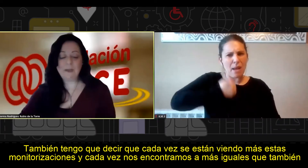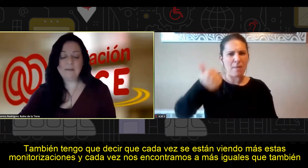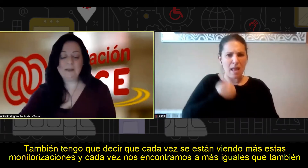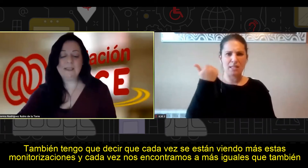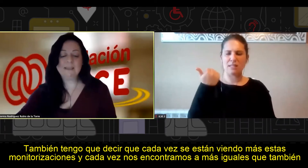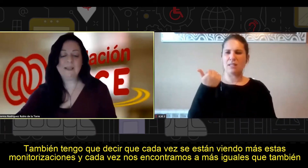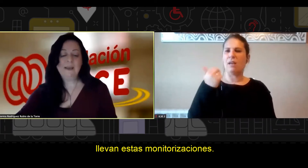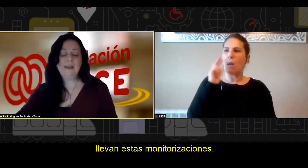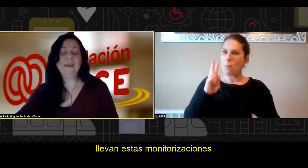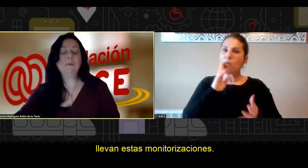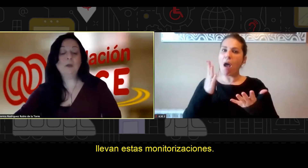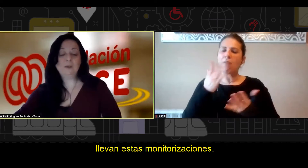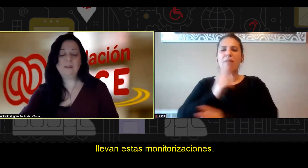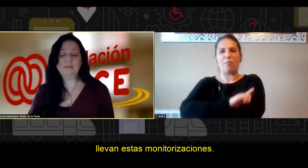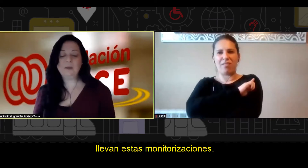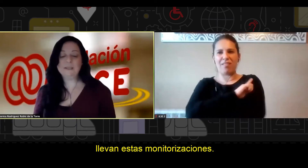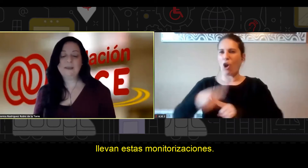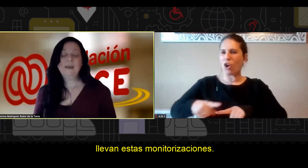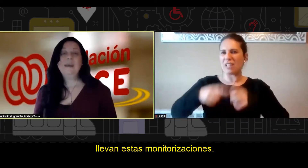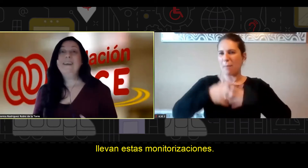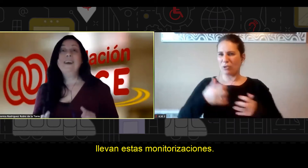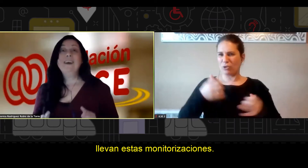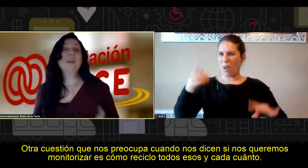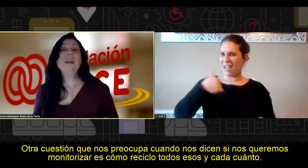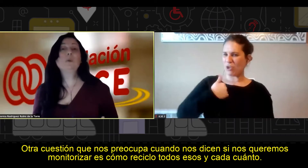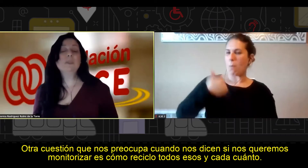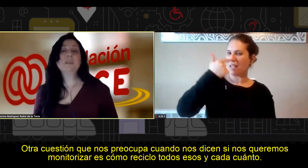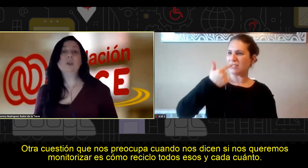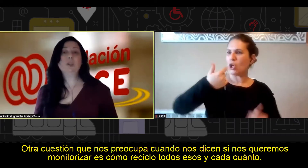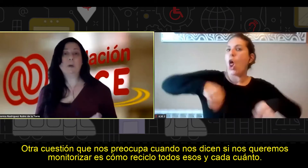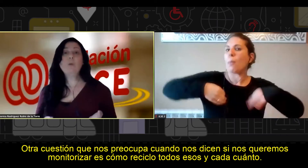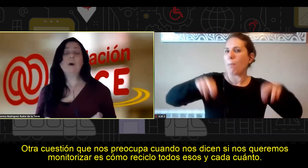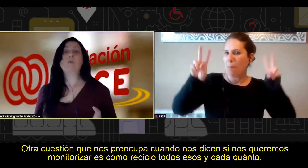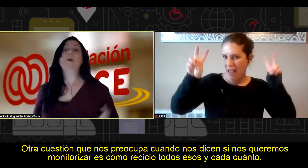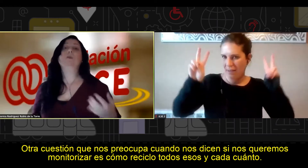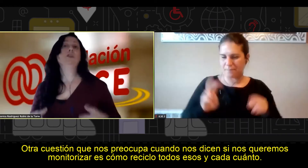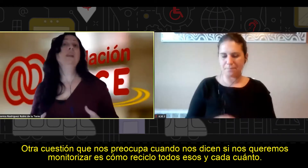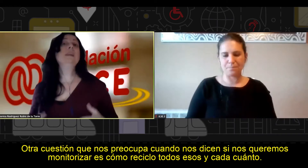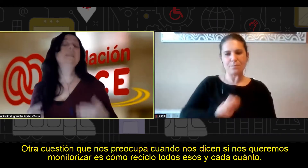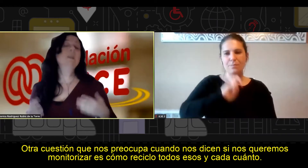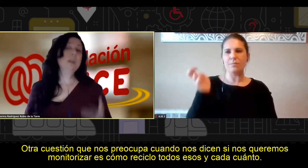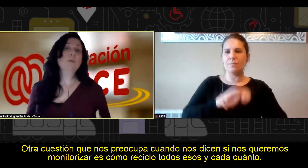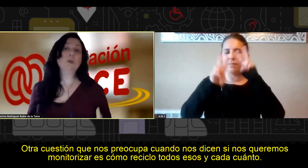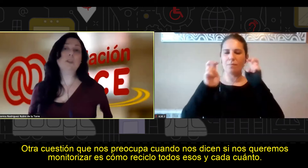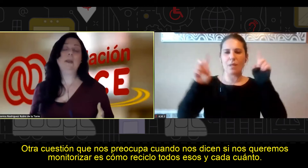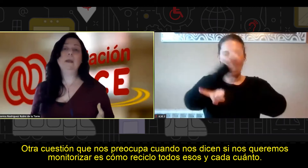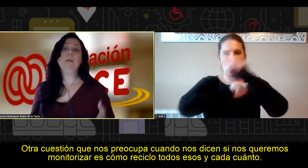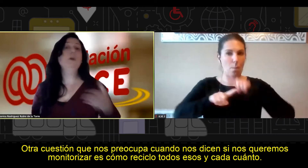también llevan estas monitorizaciones. Otra de las cuestiones que nos preocupan cuando nos dicen si nos